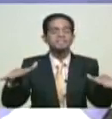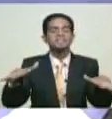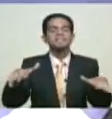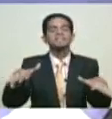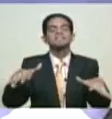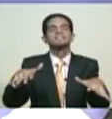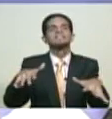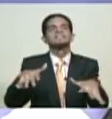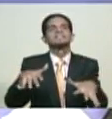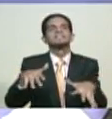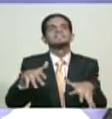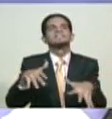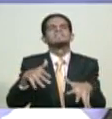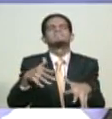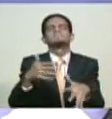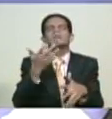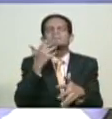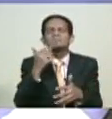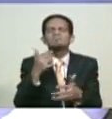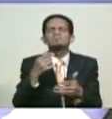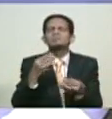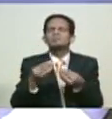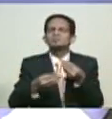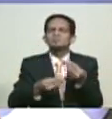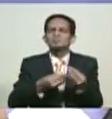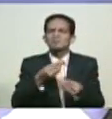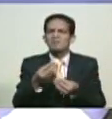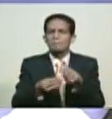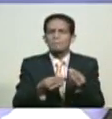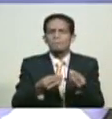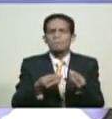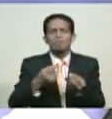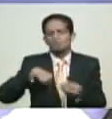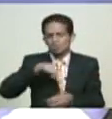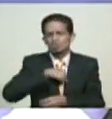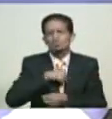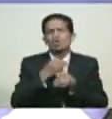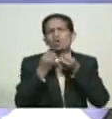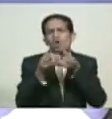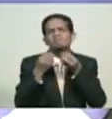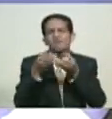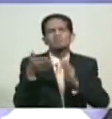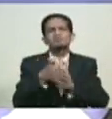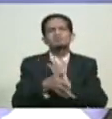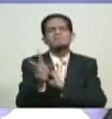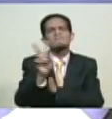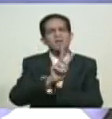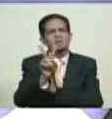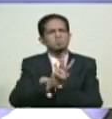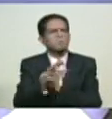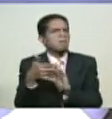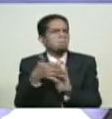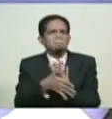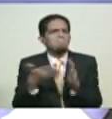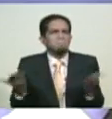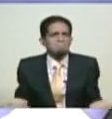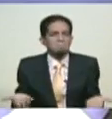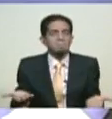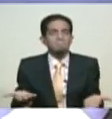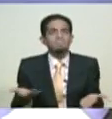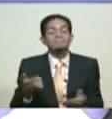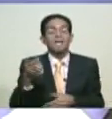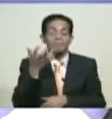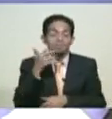inminente que estamos contando de venezuela- cuál es el esfuerzo que hacemos para contar una complejidad este como ningún otro país